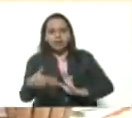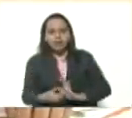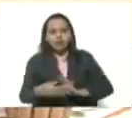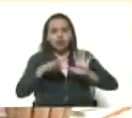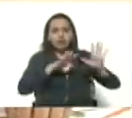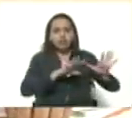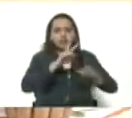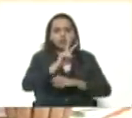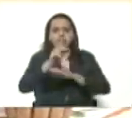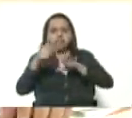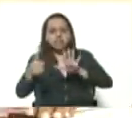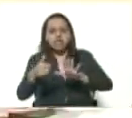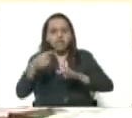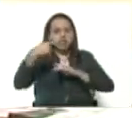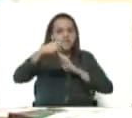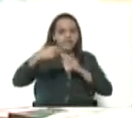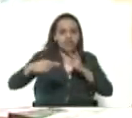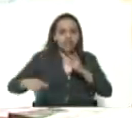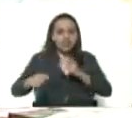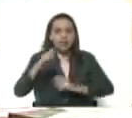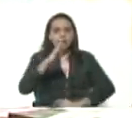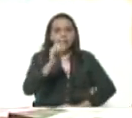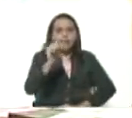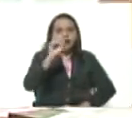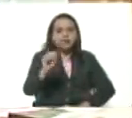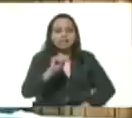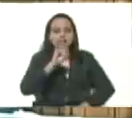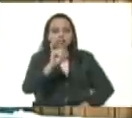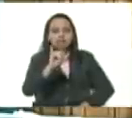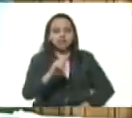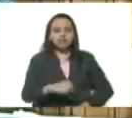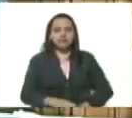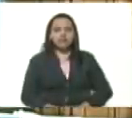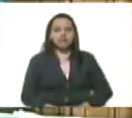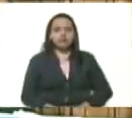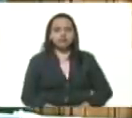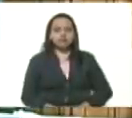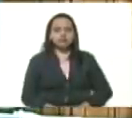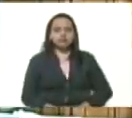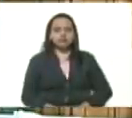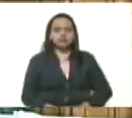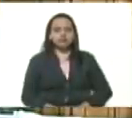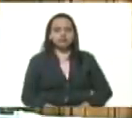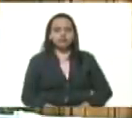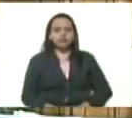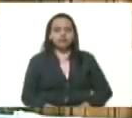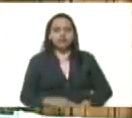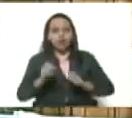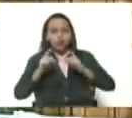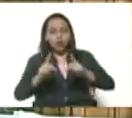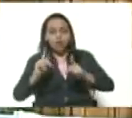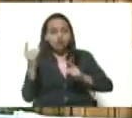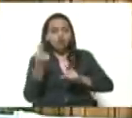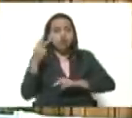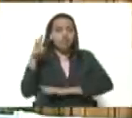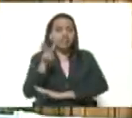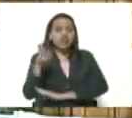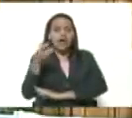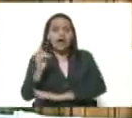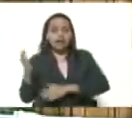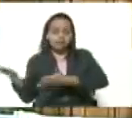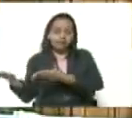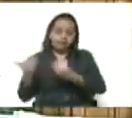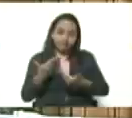70.926 por los distintos pases. Correcto. Es el único país que está